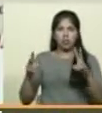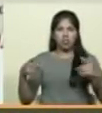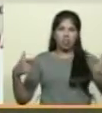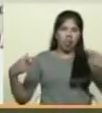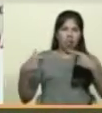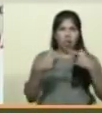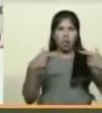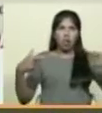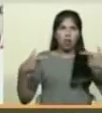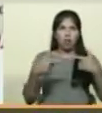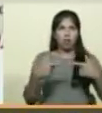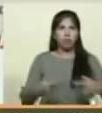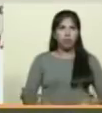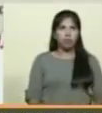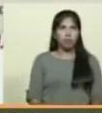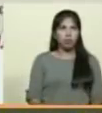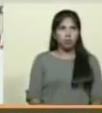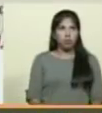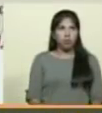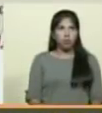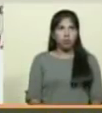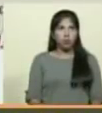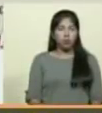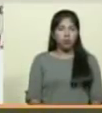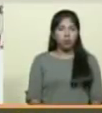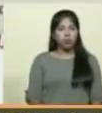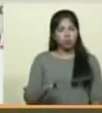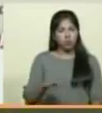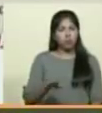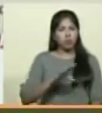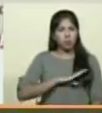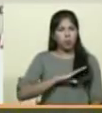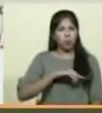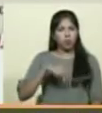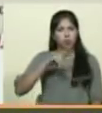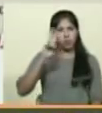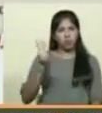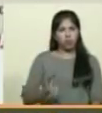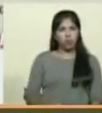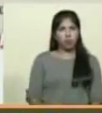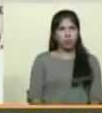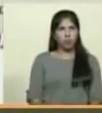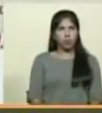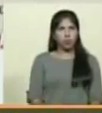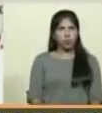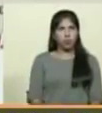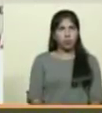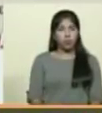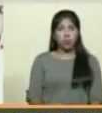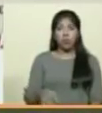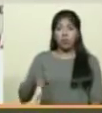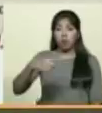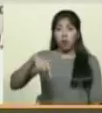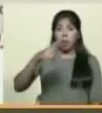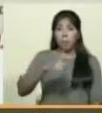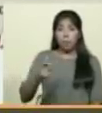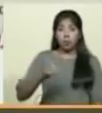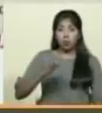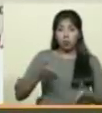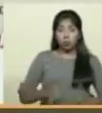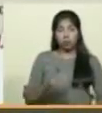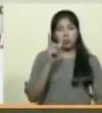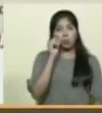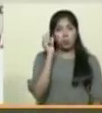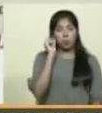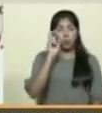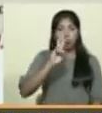de todas las ciudadanas y todos los ciudadanos de este país, quienes son los únicos depositarios de nuestra